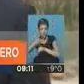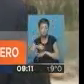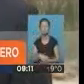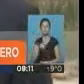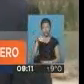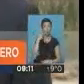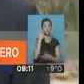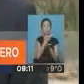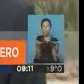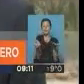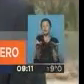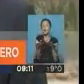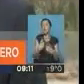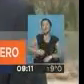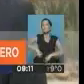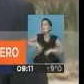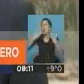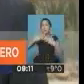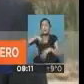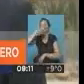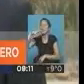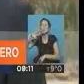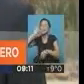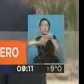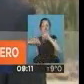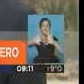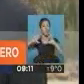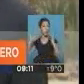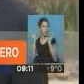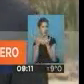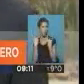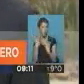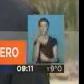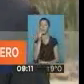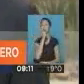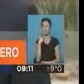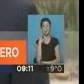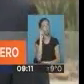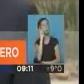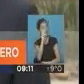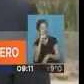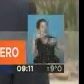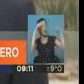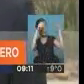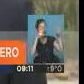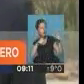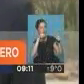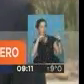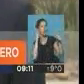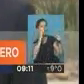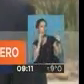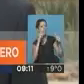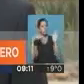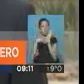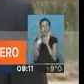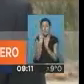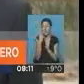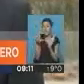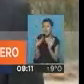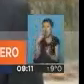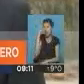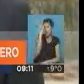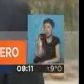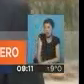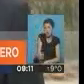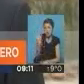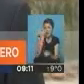museo de ciencia en el mundo, en cual uno se encuentra con un póster que explica, pero no hay un contacto humano y menos así de